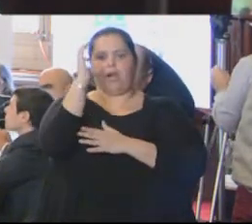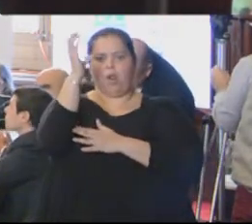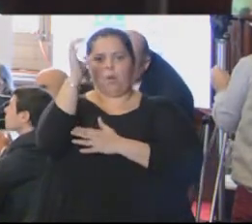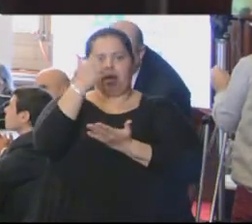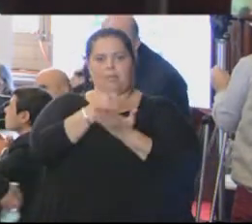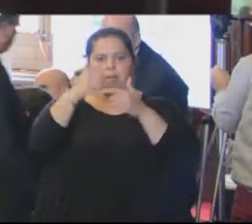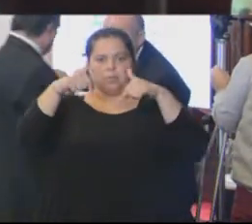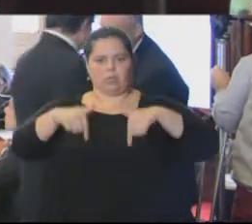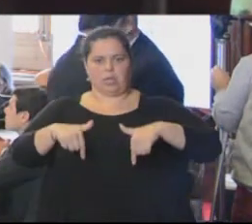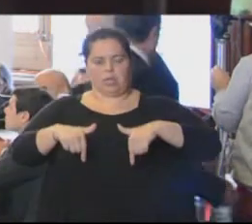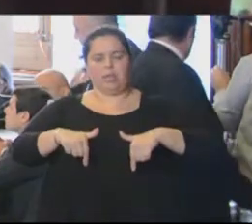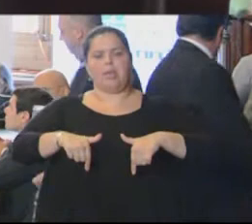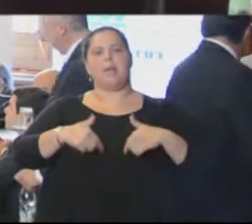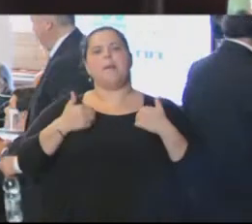para